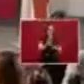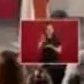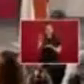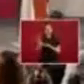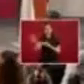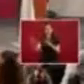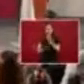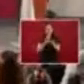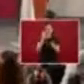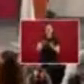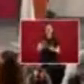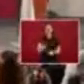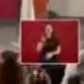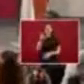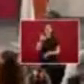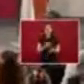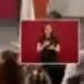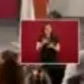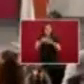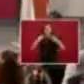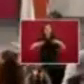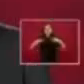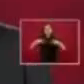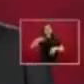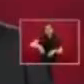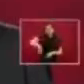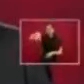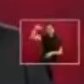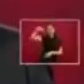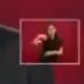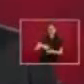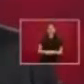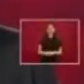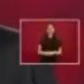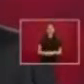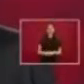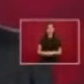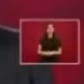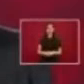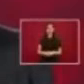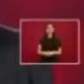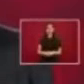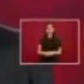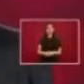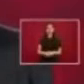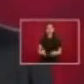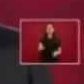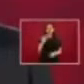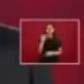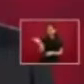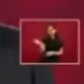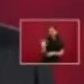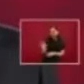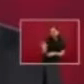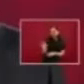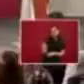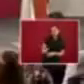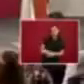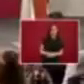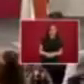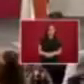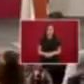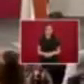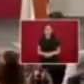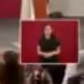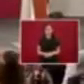decir con esto con cuidado, porque no tenemos más opción que ser ahora telefónicas o las que están por internet,